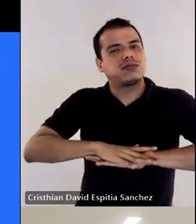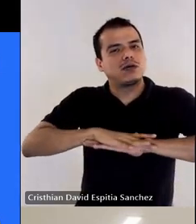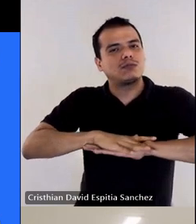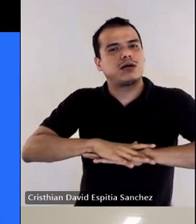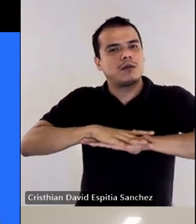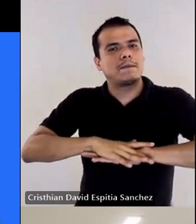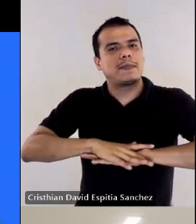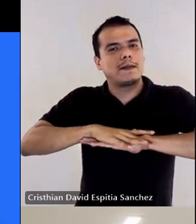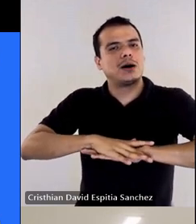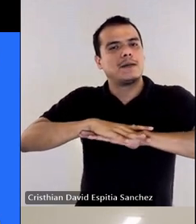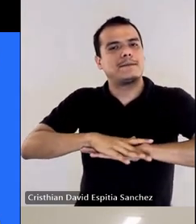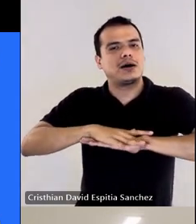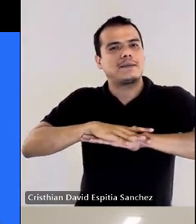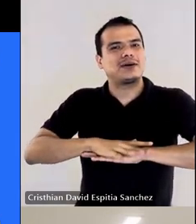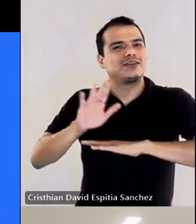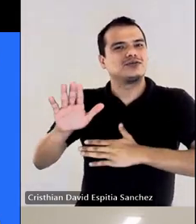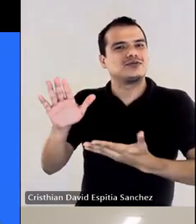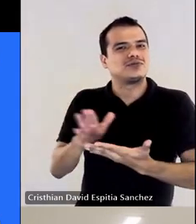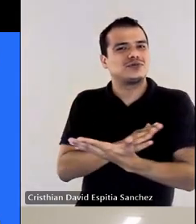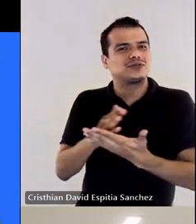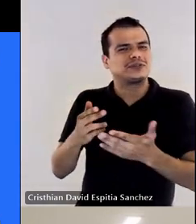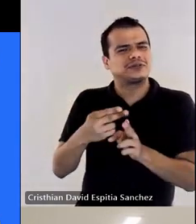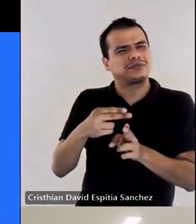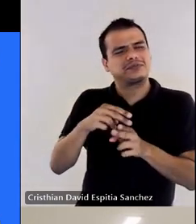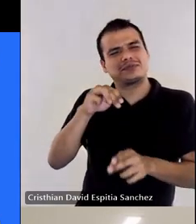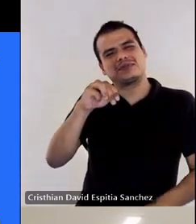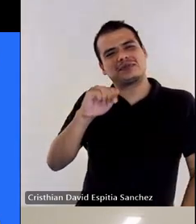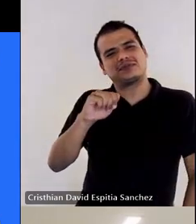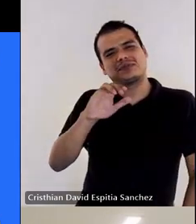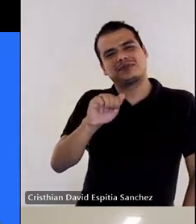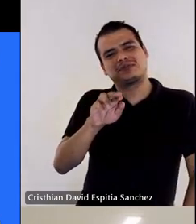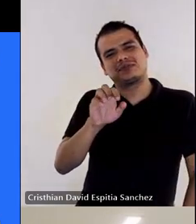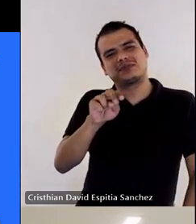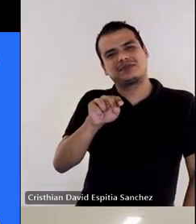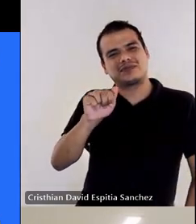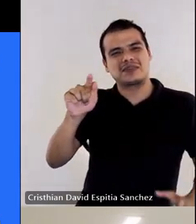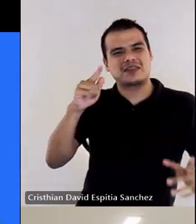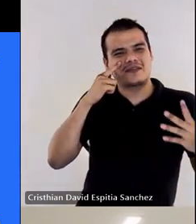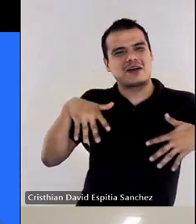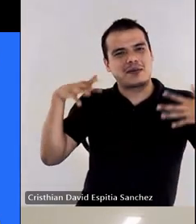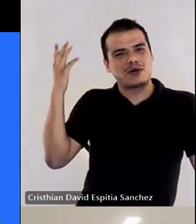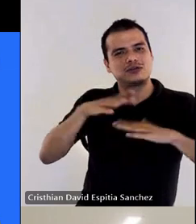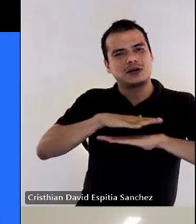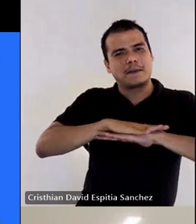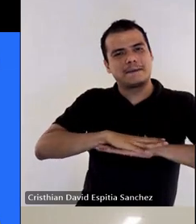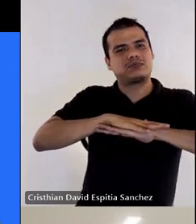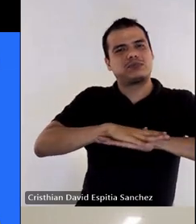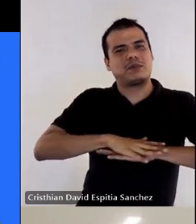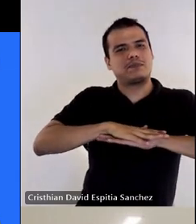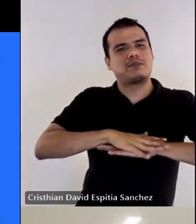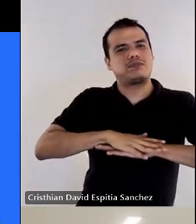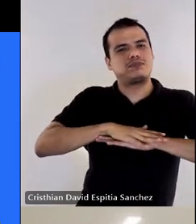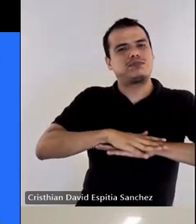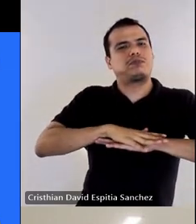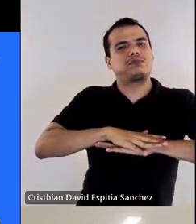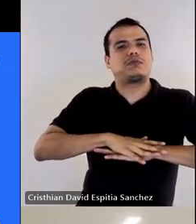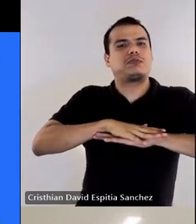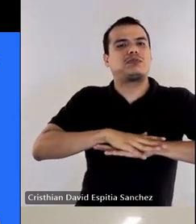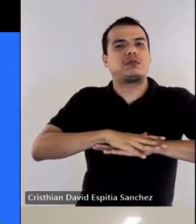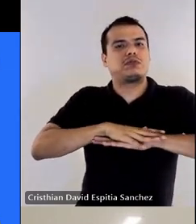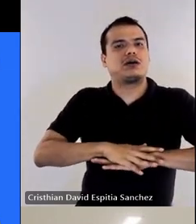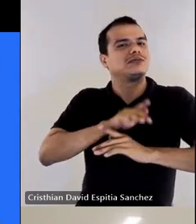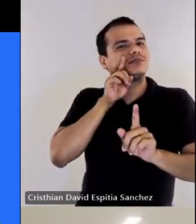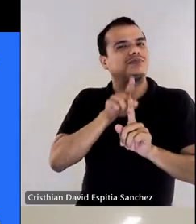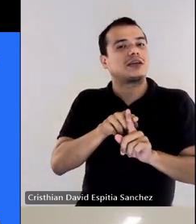ser el ritmo de la Macarena. Ustedes la recuerdan y todos conocemos esa canción. Entonces, inmediatamente pensamos en el ritmo que lleva la canción y a